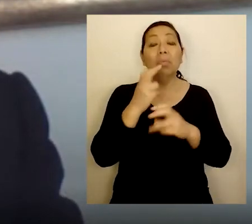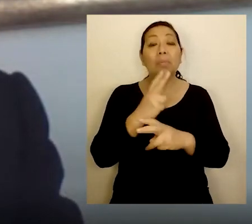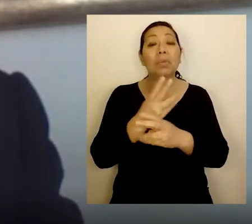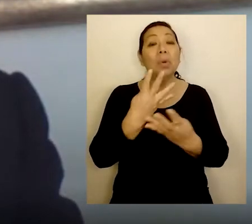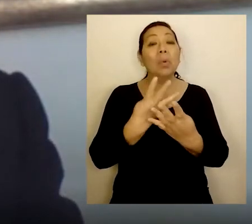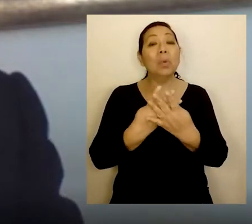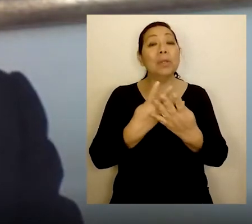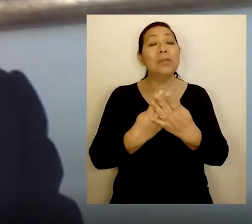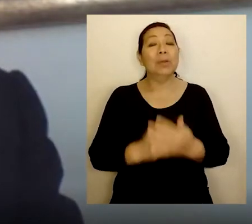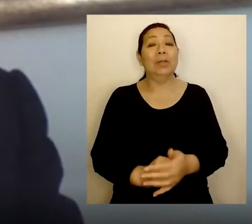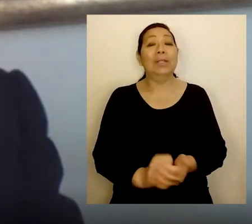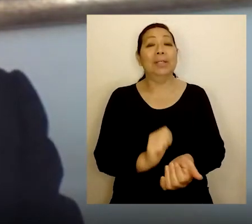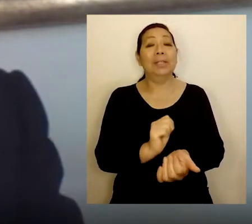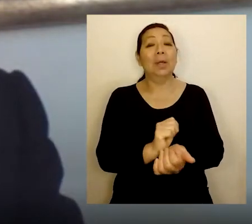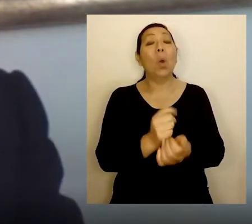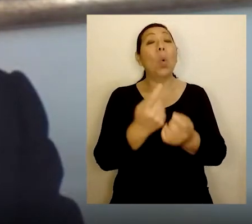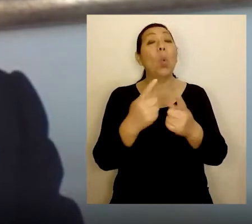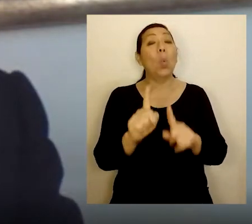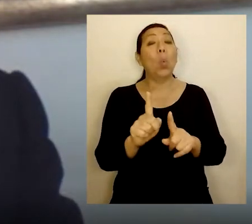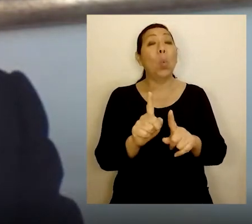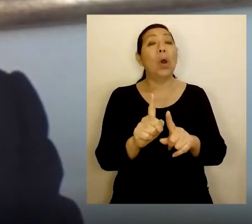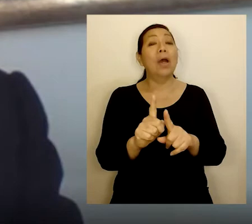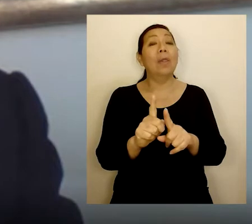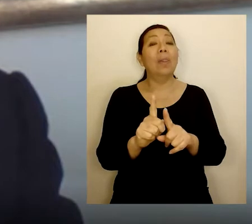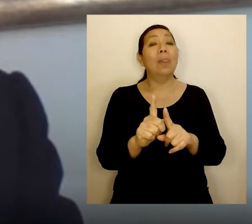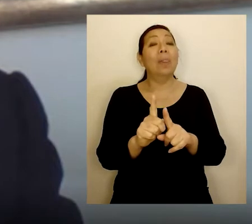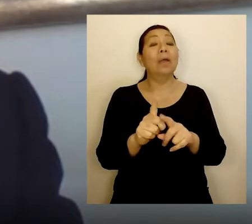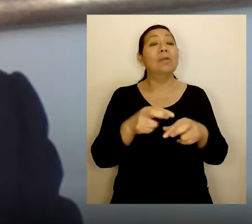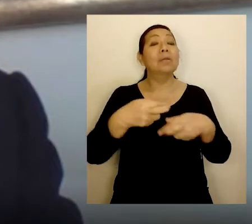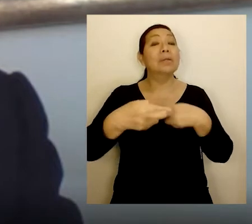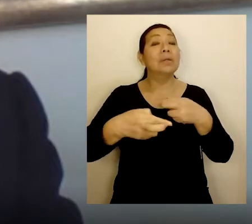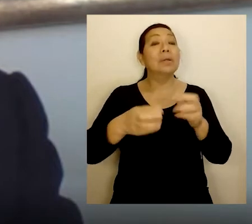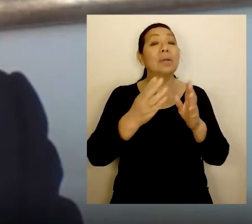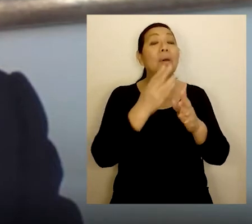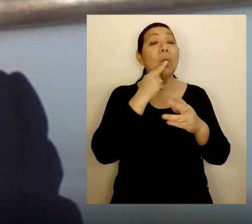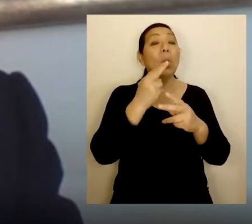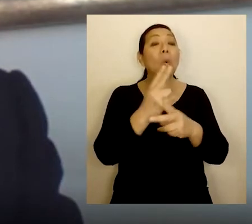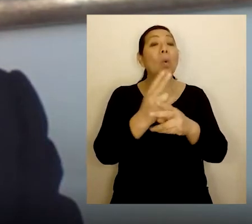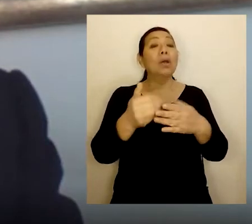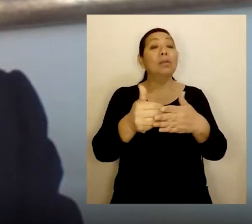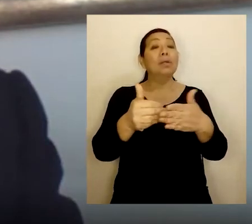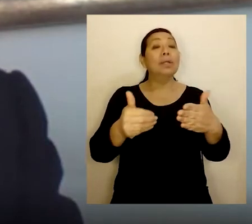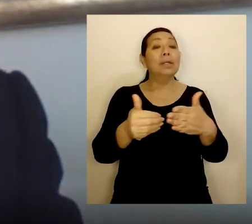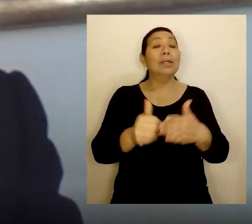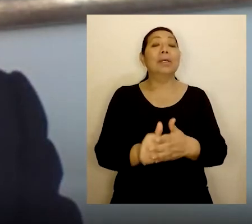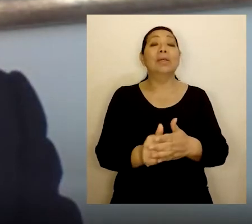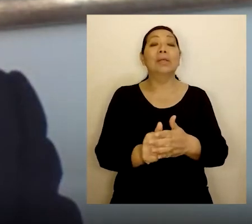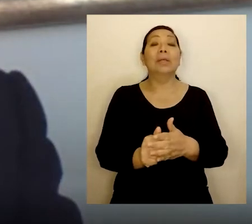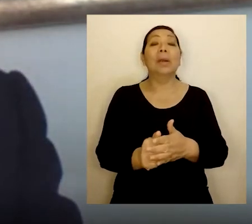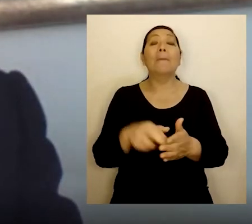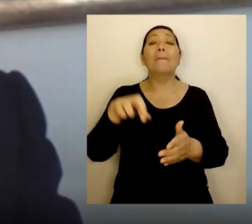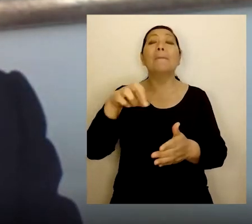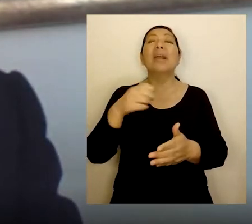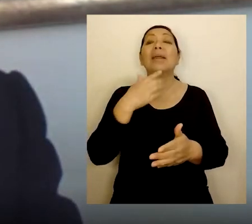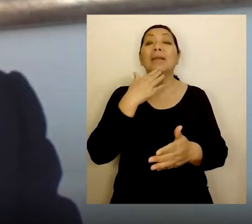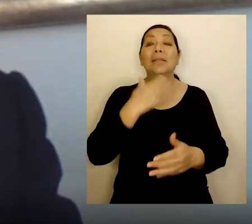prisión preventiva cuando se promueve una medida cautelar en el ámbito